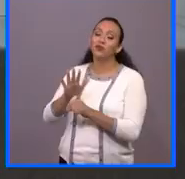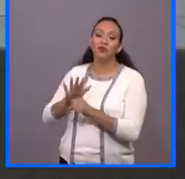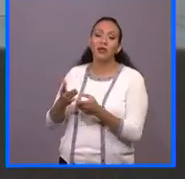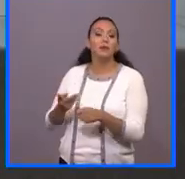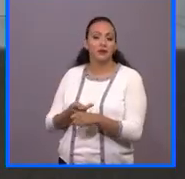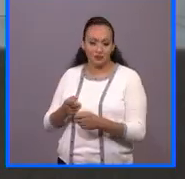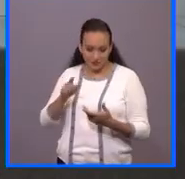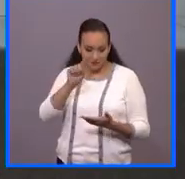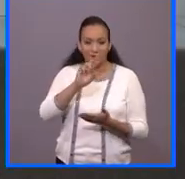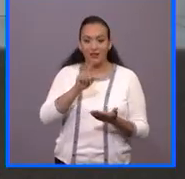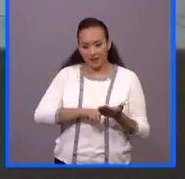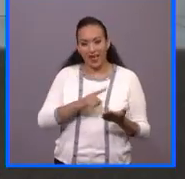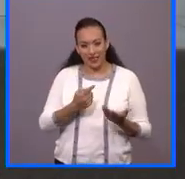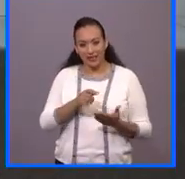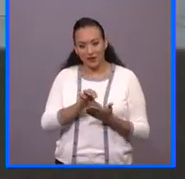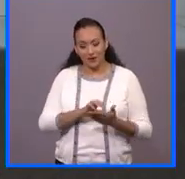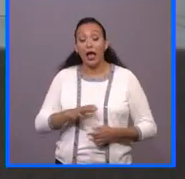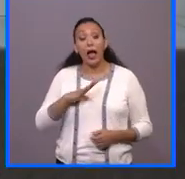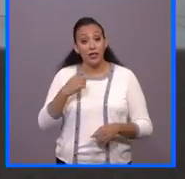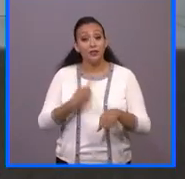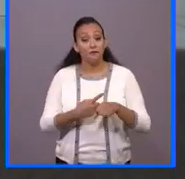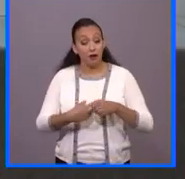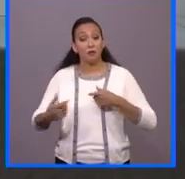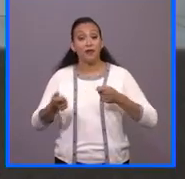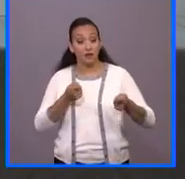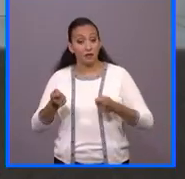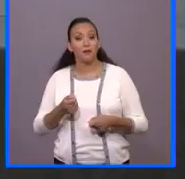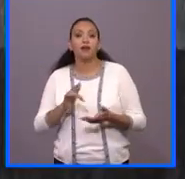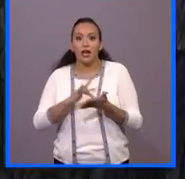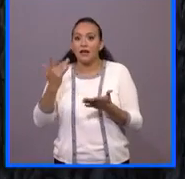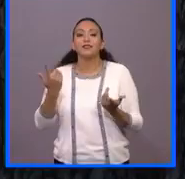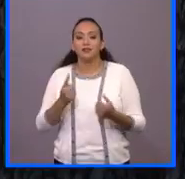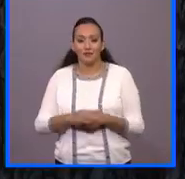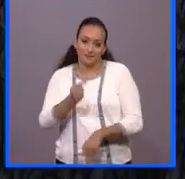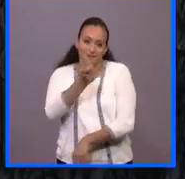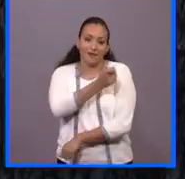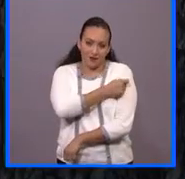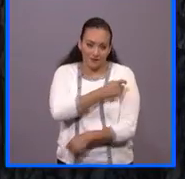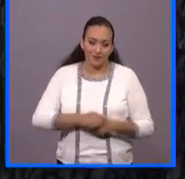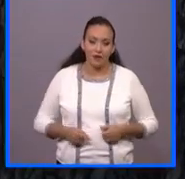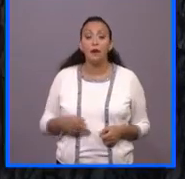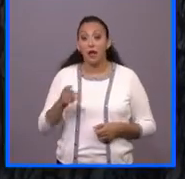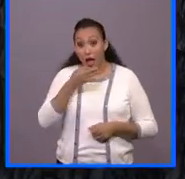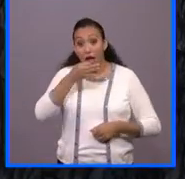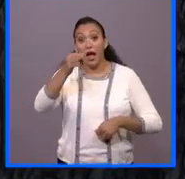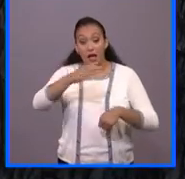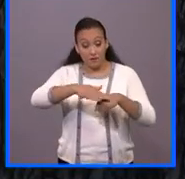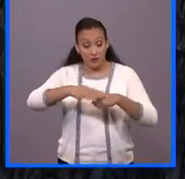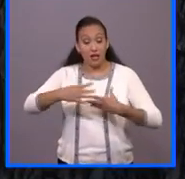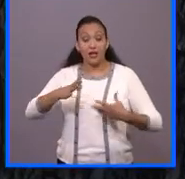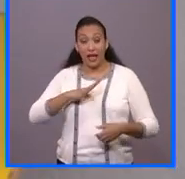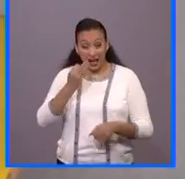Señalaron ejemplos de enfermedades que han sido controladas gracias a las vacunas. Sin embargo, alertaron sobre el alto riesgo de contagio